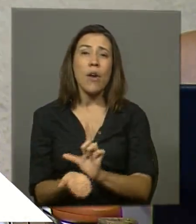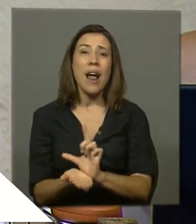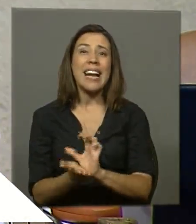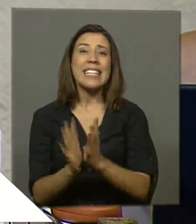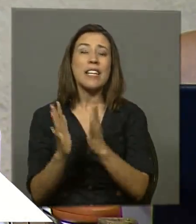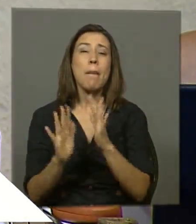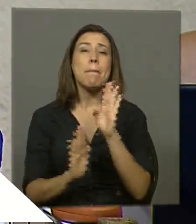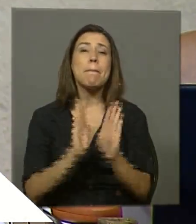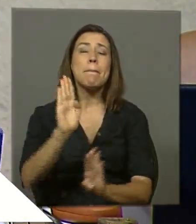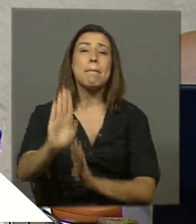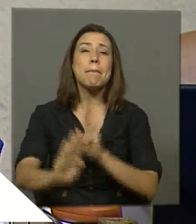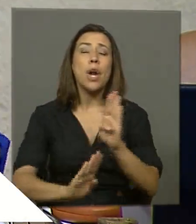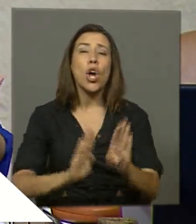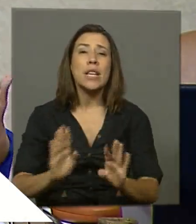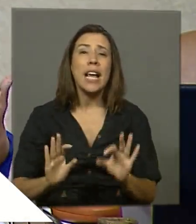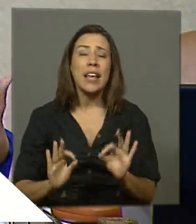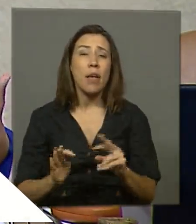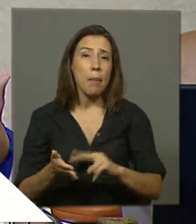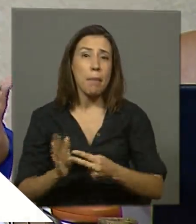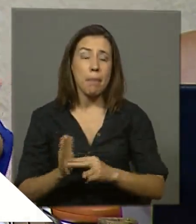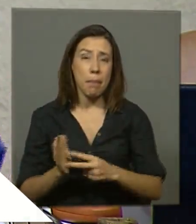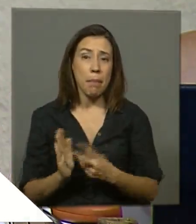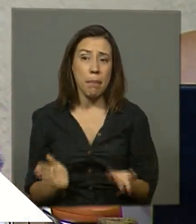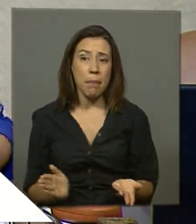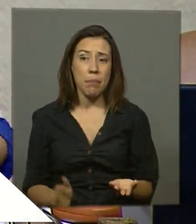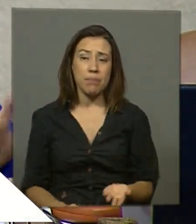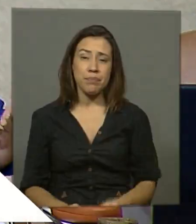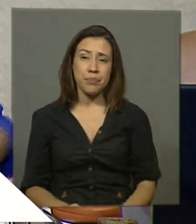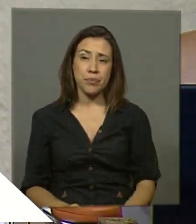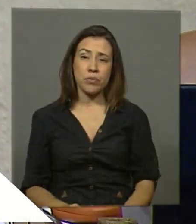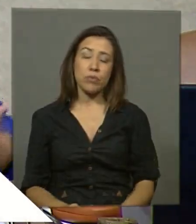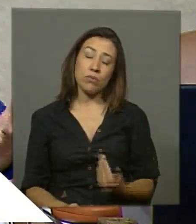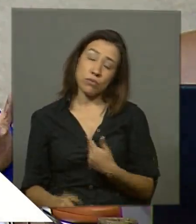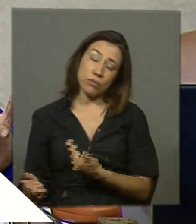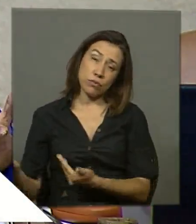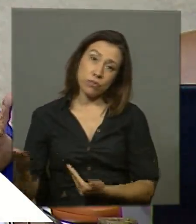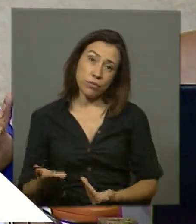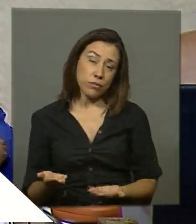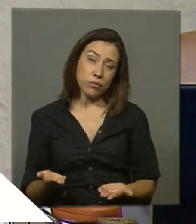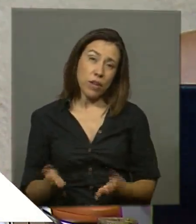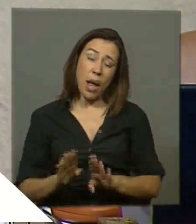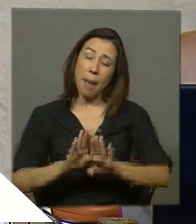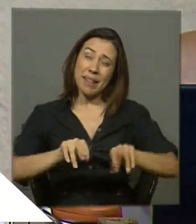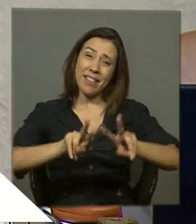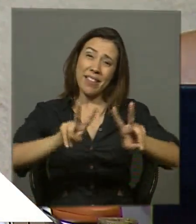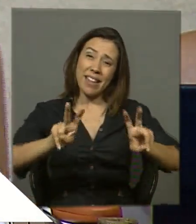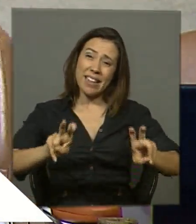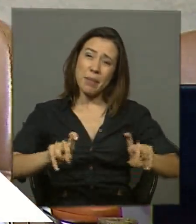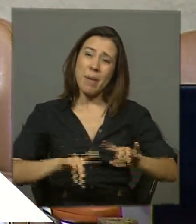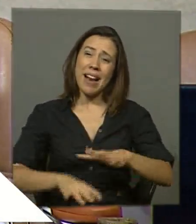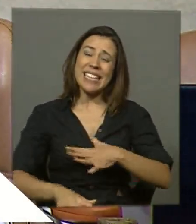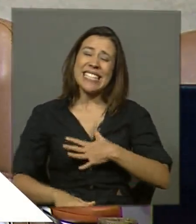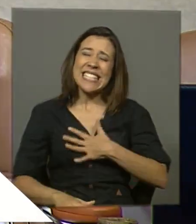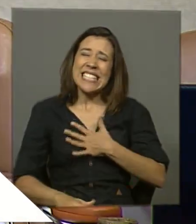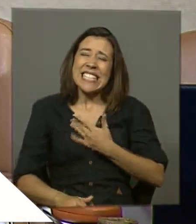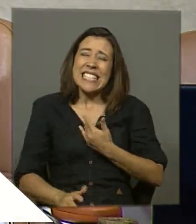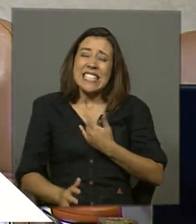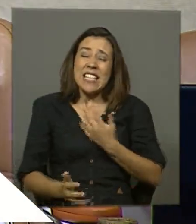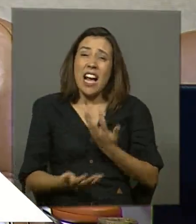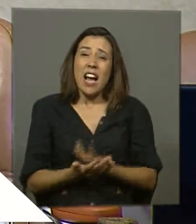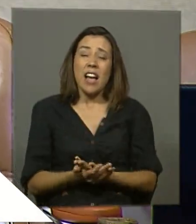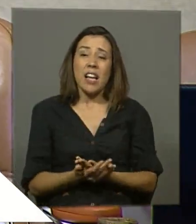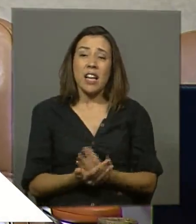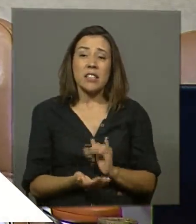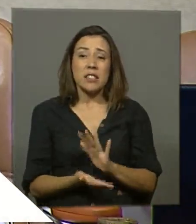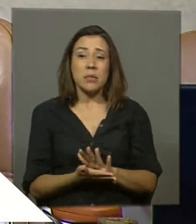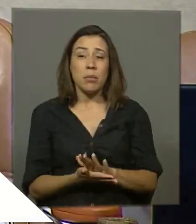protegidas ministro ese es el problema entonces sabe Yo lo invito Más allá de lo que está ocurriendo la sensación que hay es que